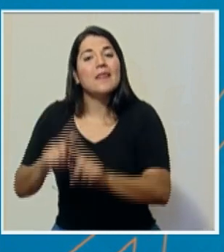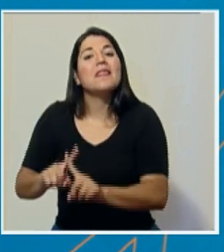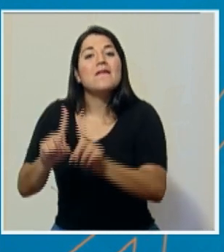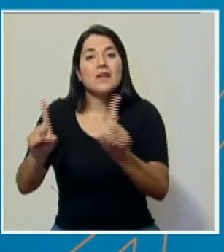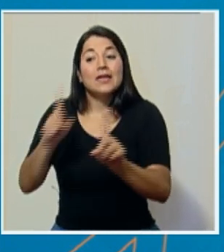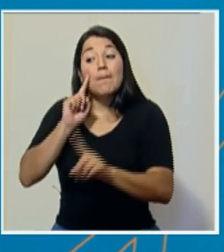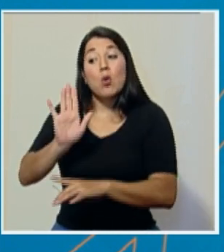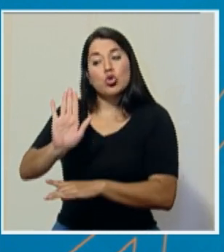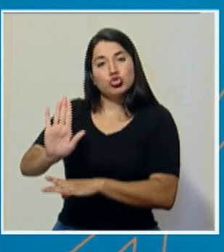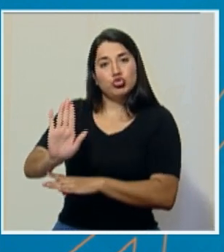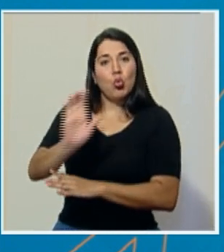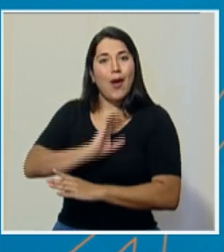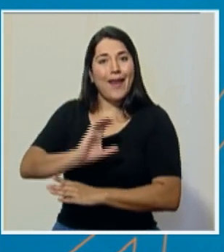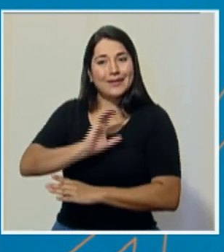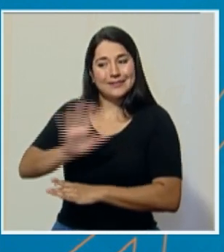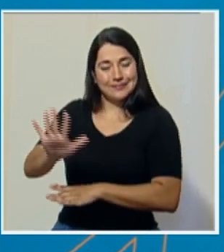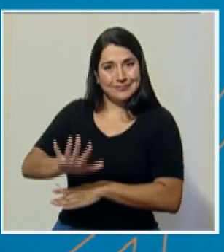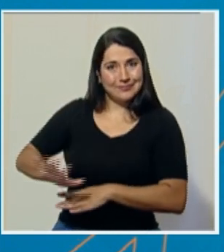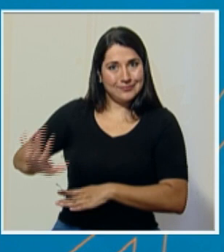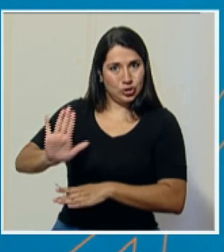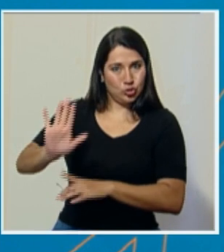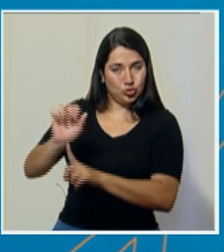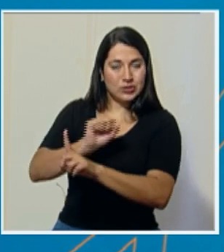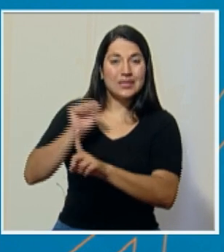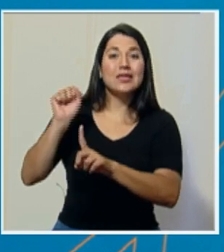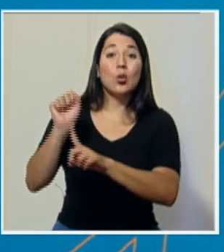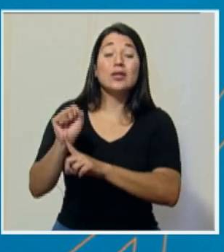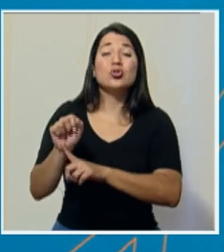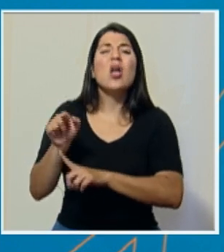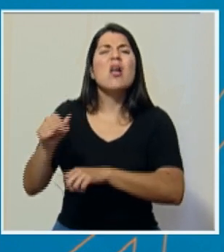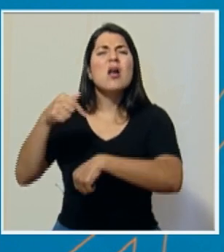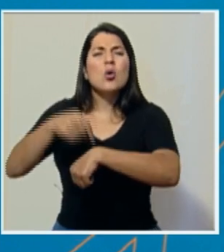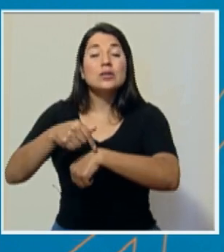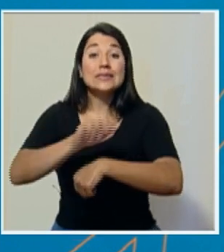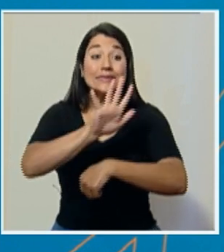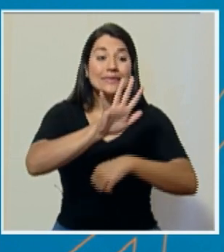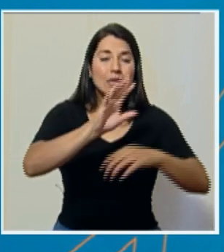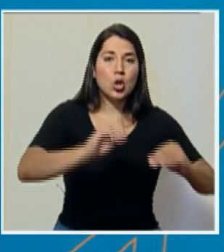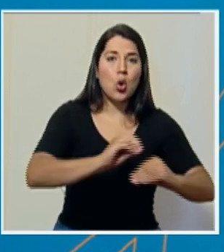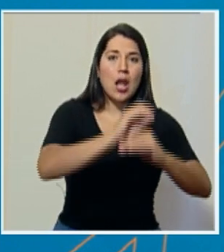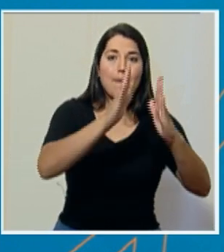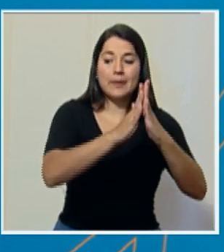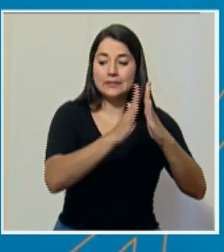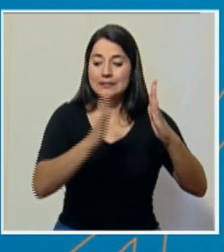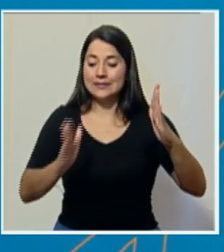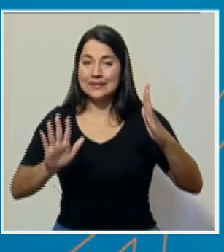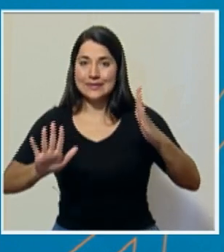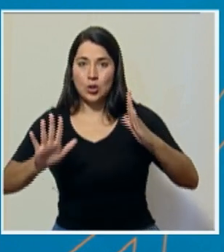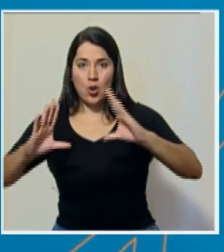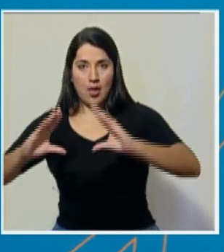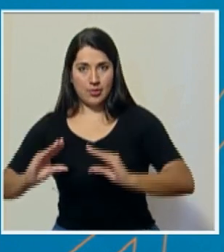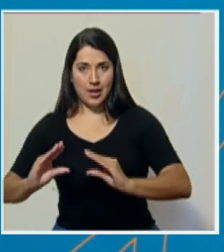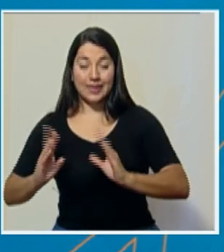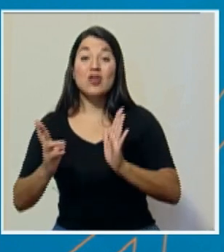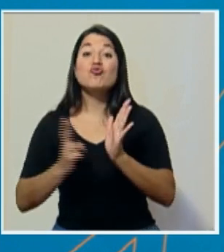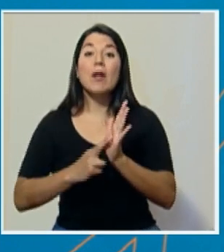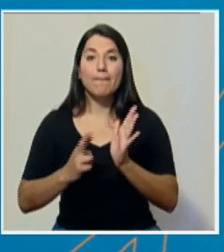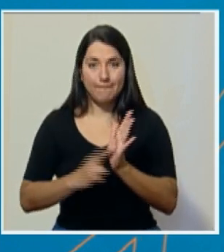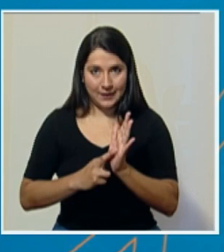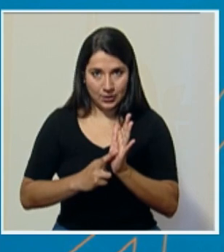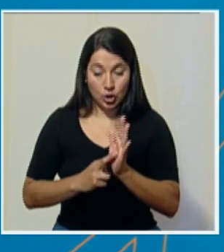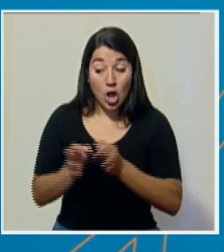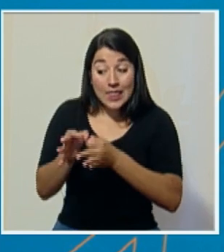por las características de la zona fronteriza que opera de las 5 de la mañana a las 5 de la tarde.